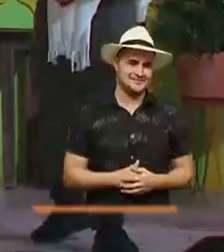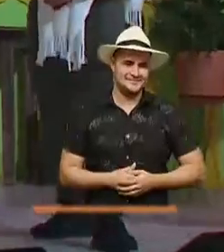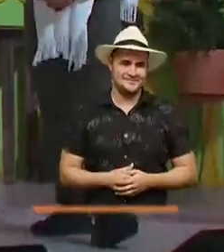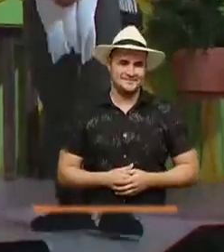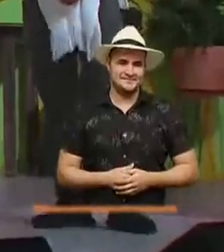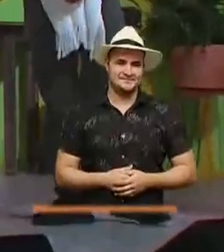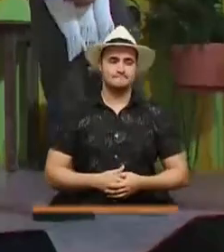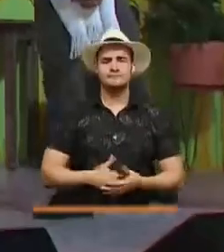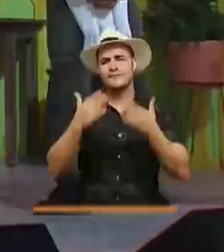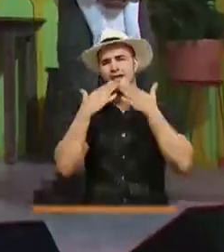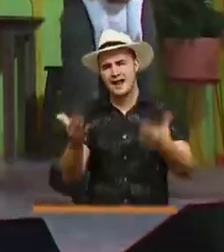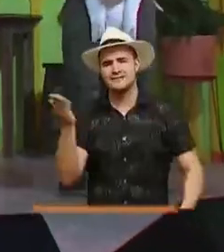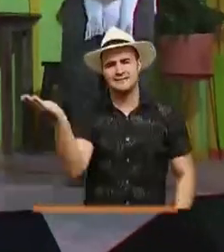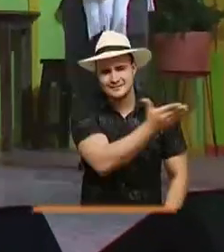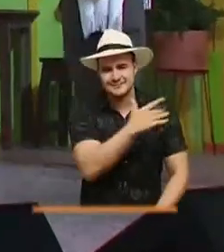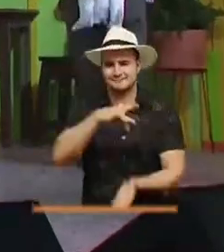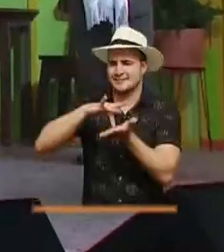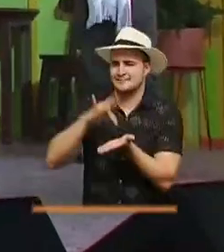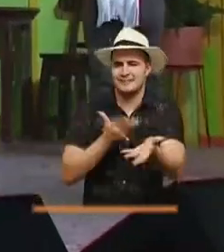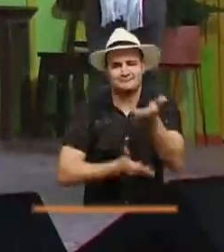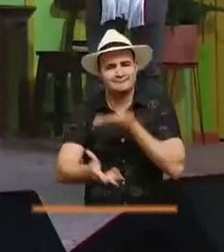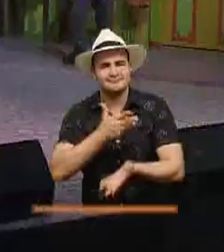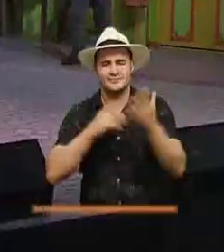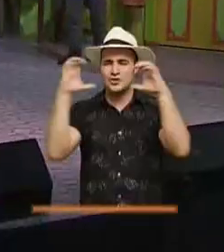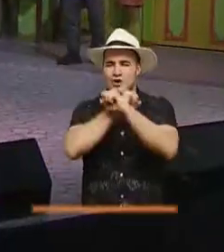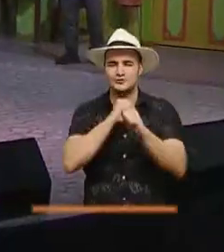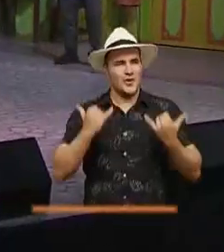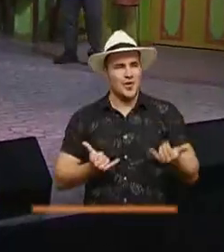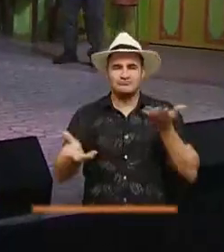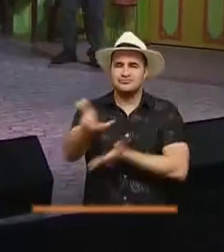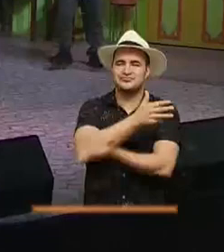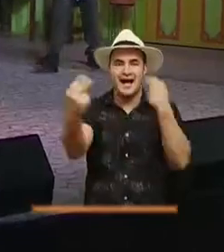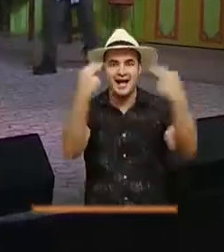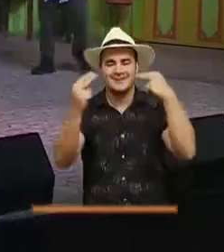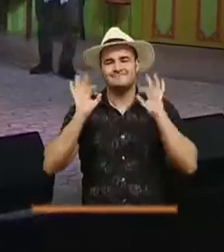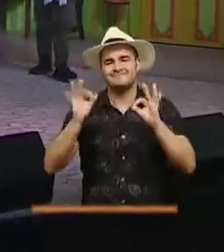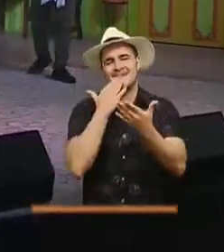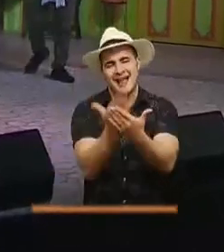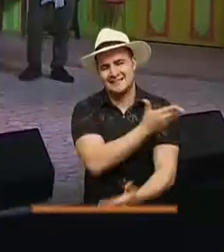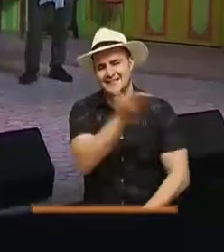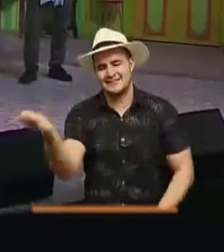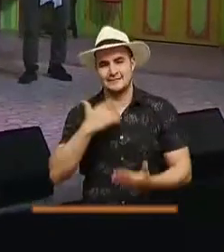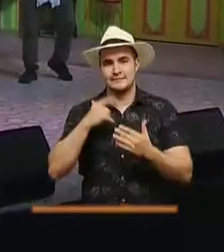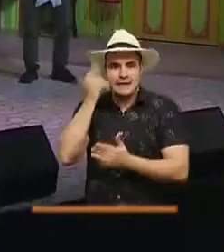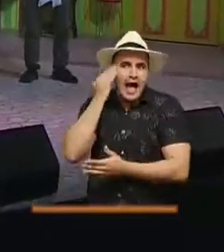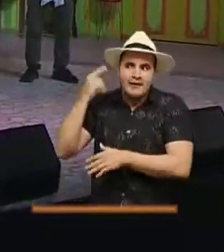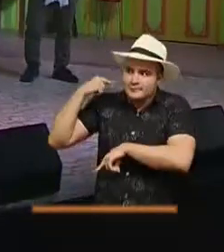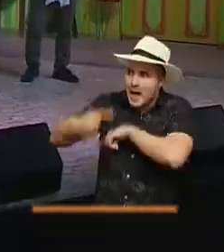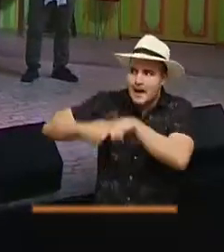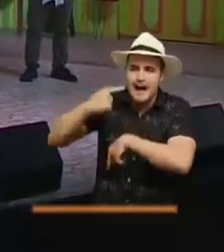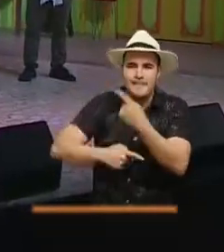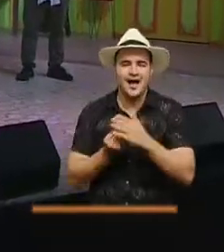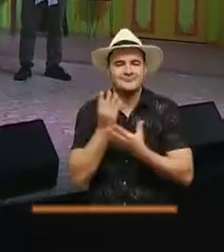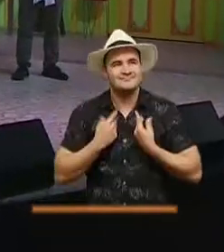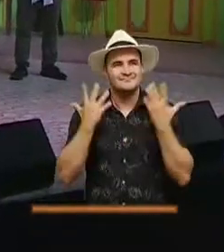Muchísimas gracias por acompañarnos esta noche, por acompañarnos a hacer magia, por acompañarnos a cuidar nuestra tradición, la tradición de la